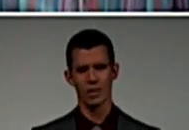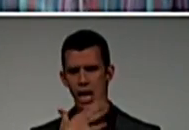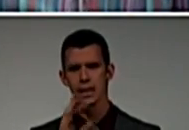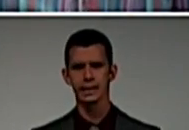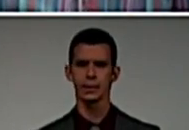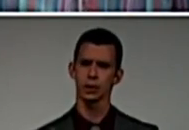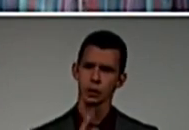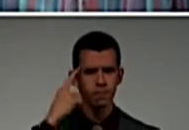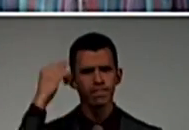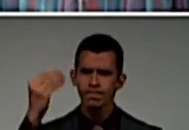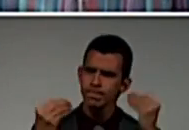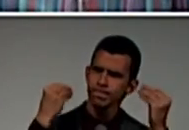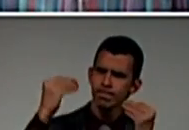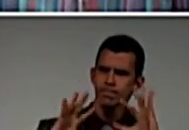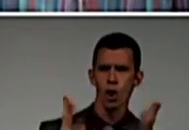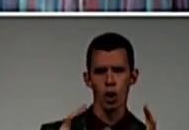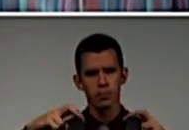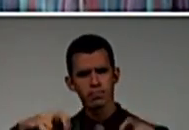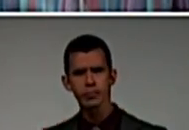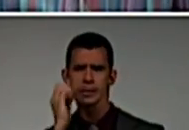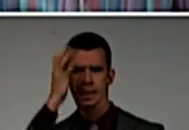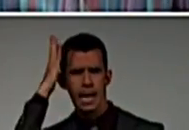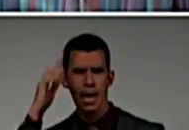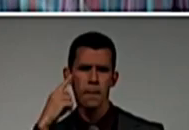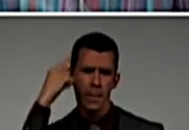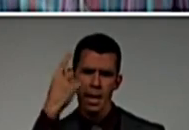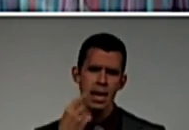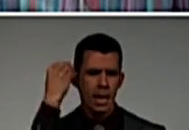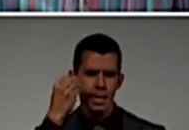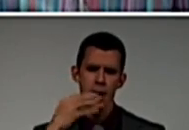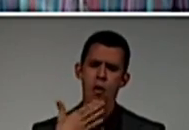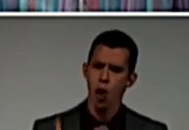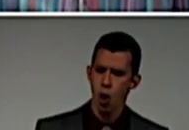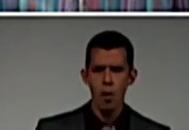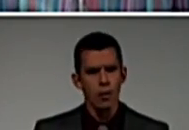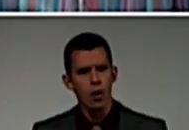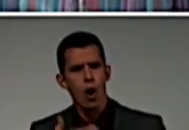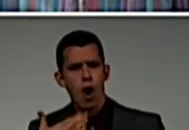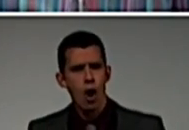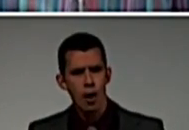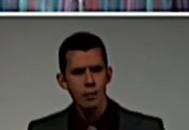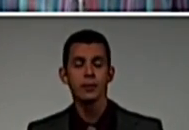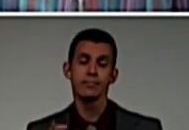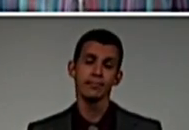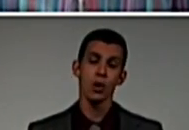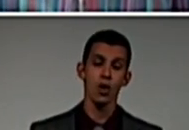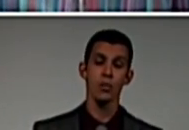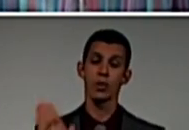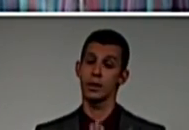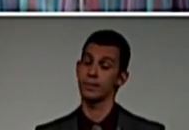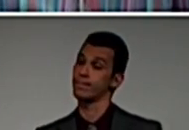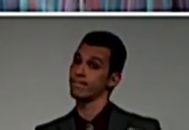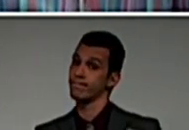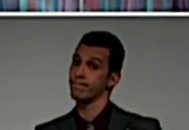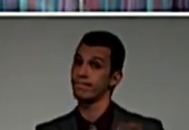análisis que se hizo con el presidente se le pidió al consejo de defensa de la habana y hay un si era una propuesta de medidas